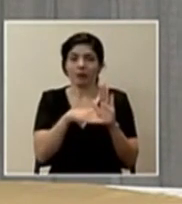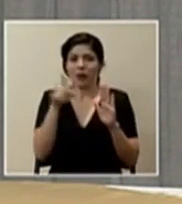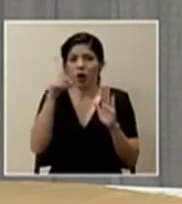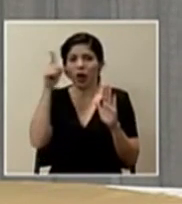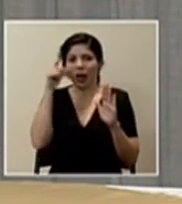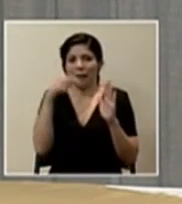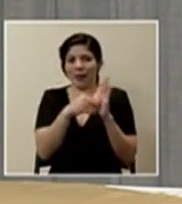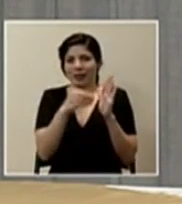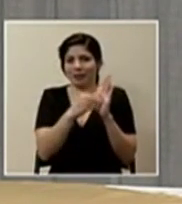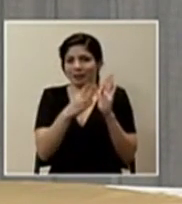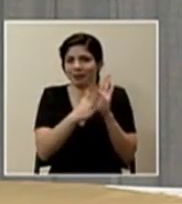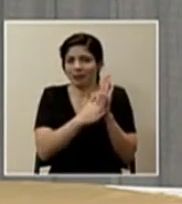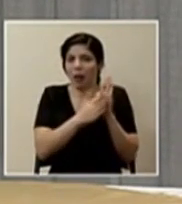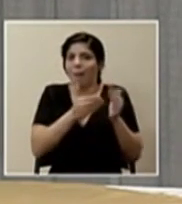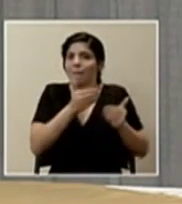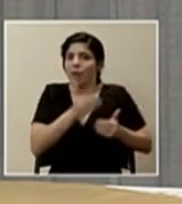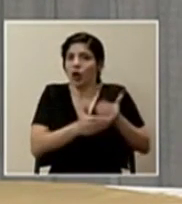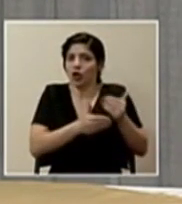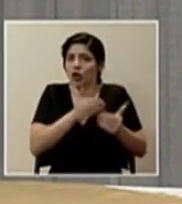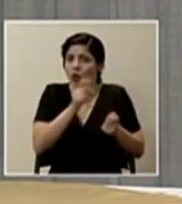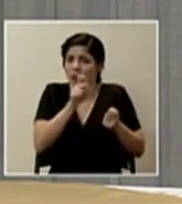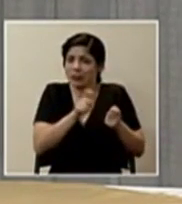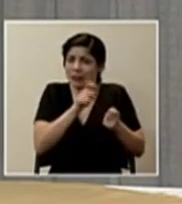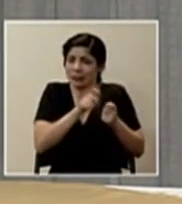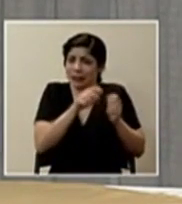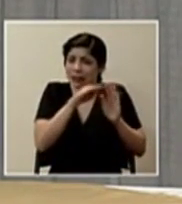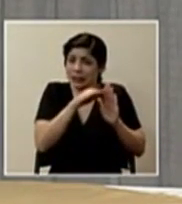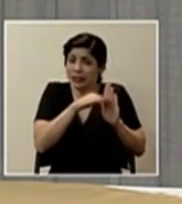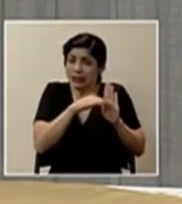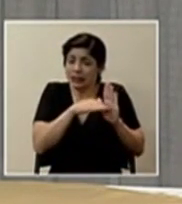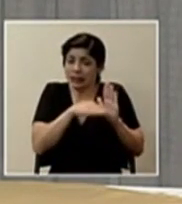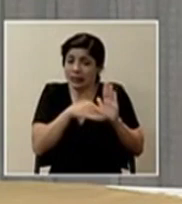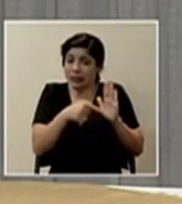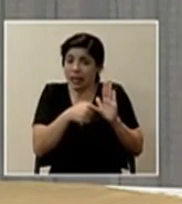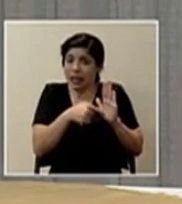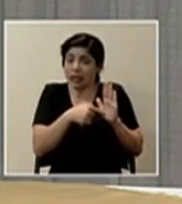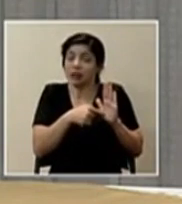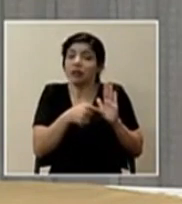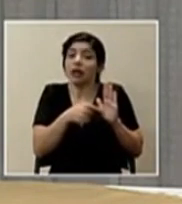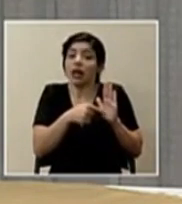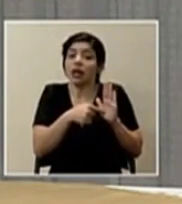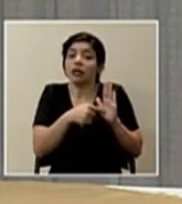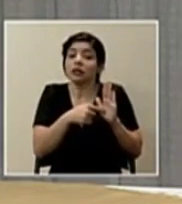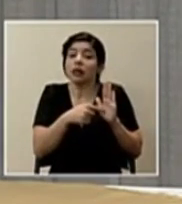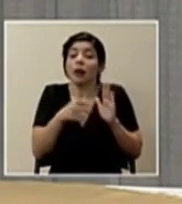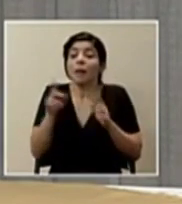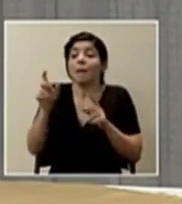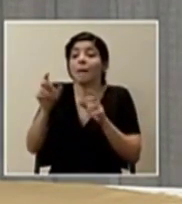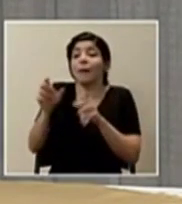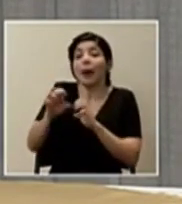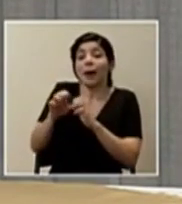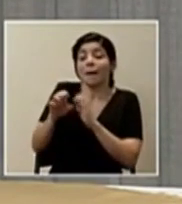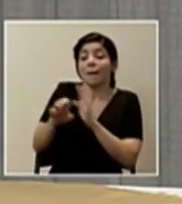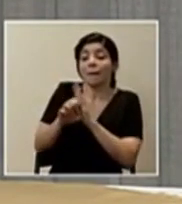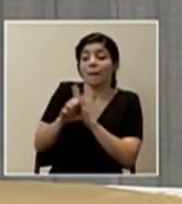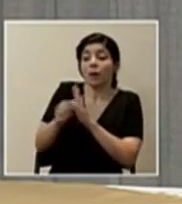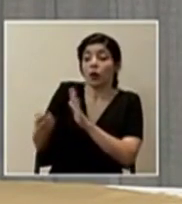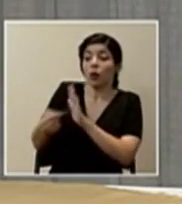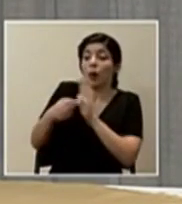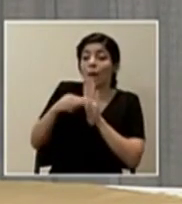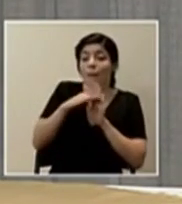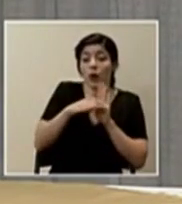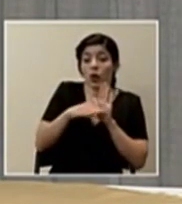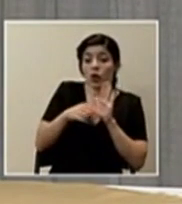que esté contemplado ya en los protocolos específicos, que es importante indicar, los protocolos van a ser aprobados con base en los lineamientos